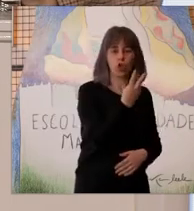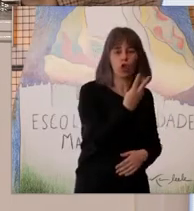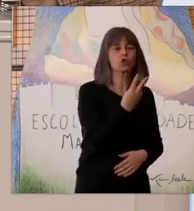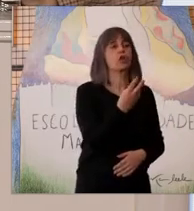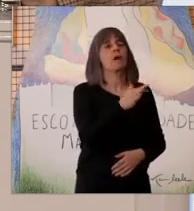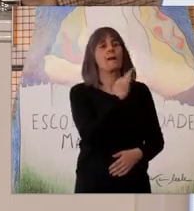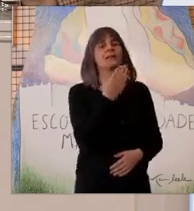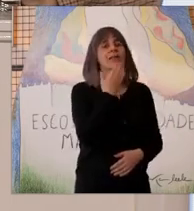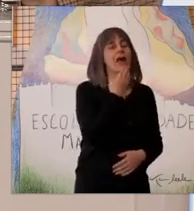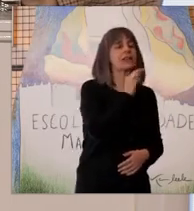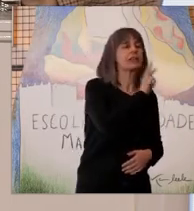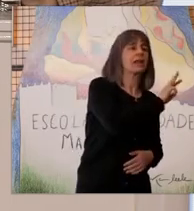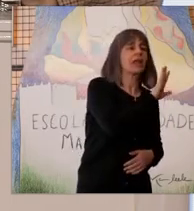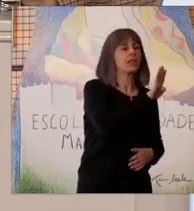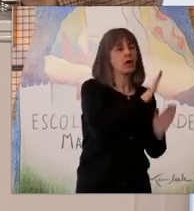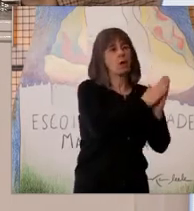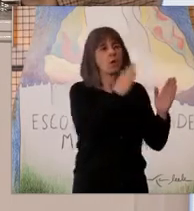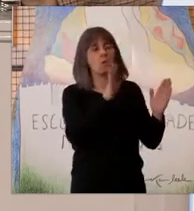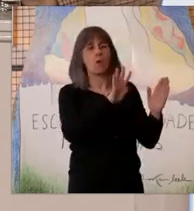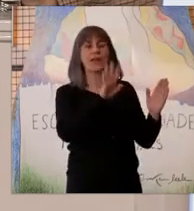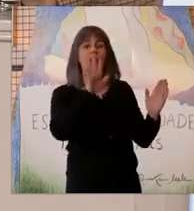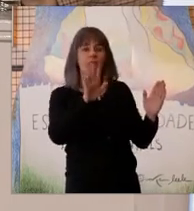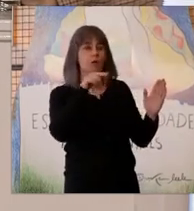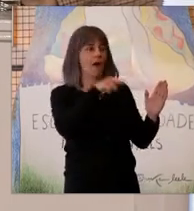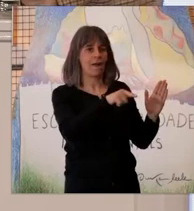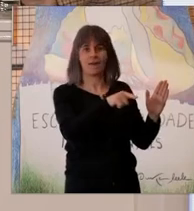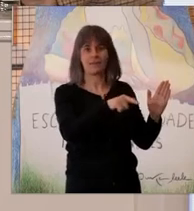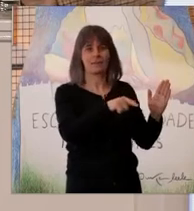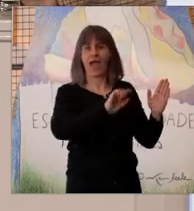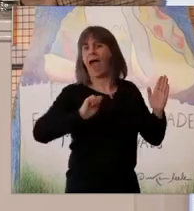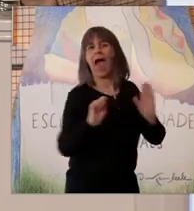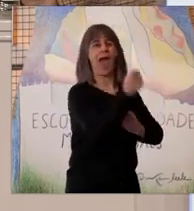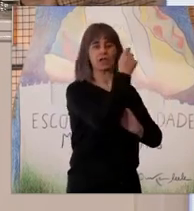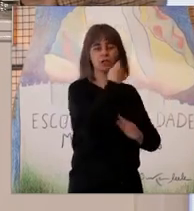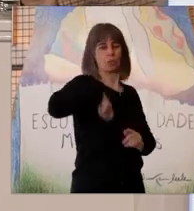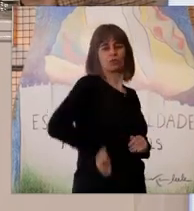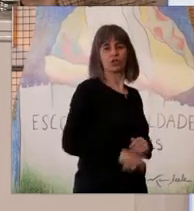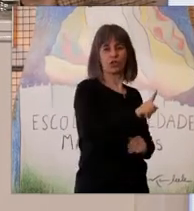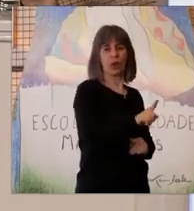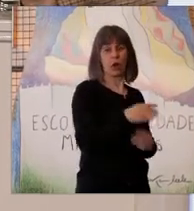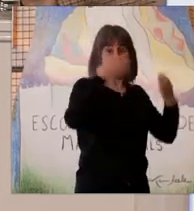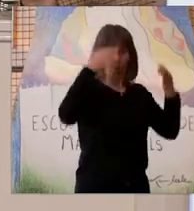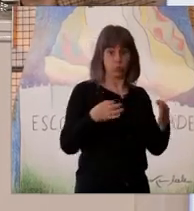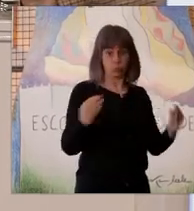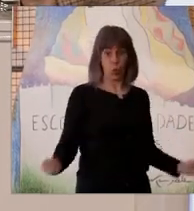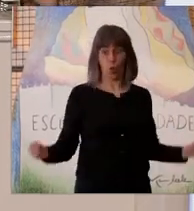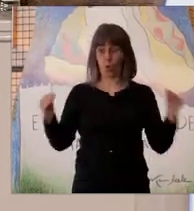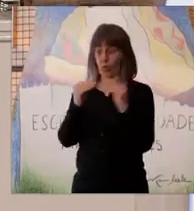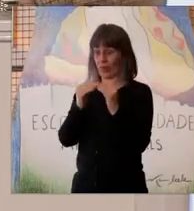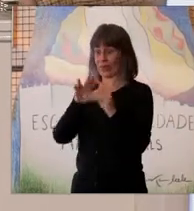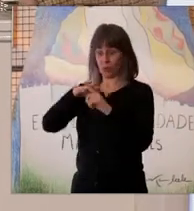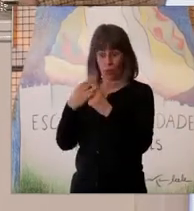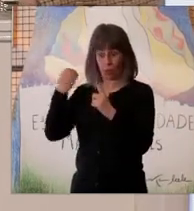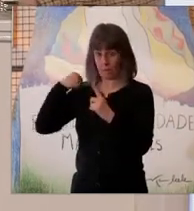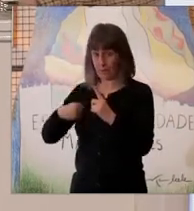y los 45 años justo justo la edad que nosotras en la que nosotras se nos cae o todo o